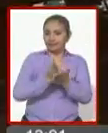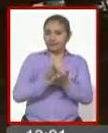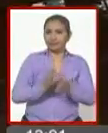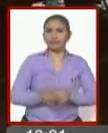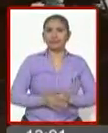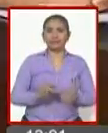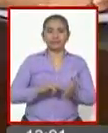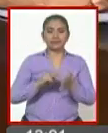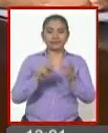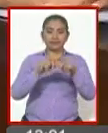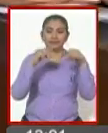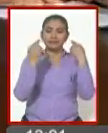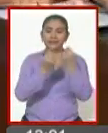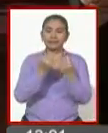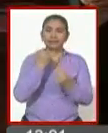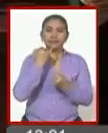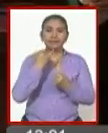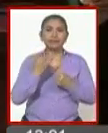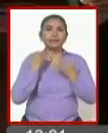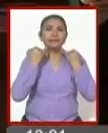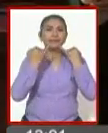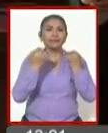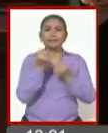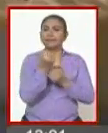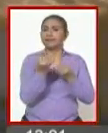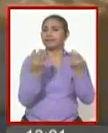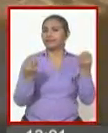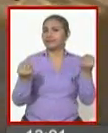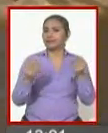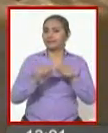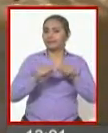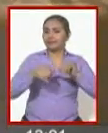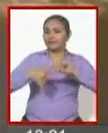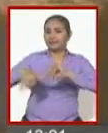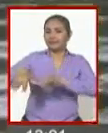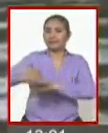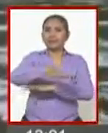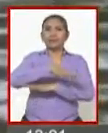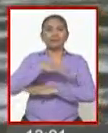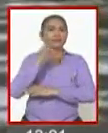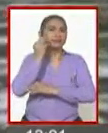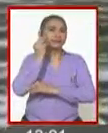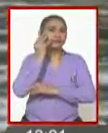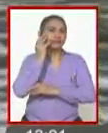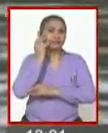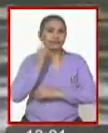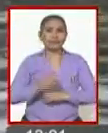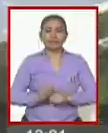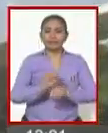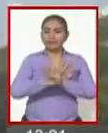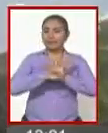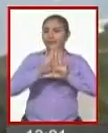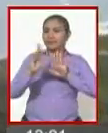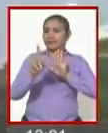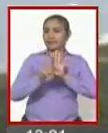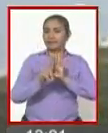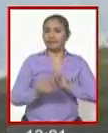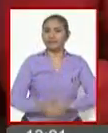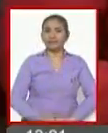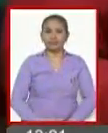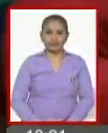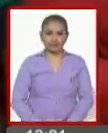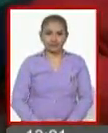además esta plataforma dieron a conocer una cifra de extensión de plantaciones supuestamente ilegales en el tipnis